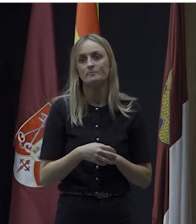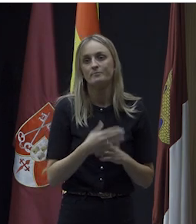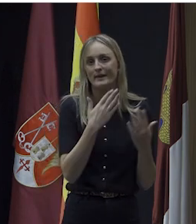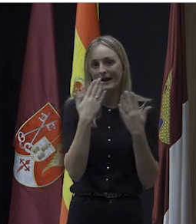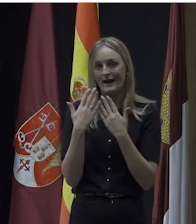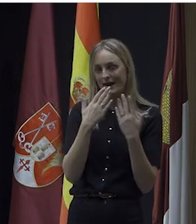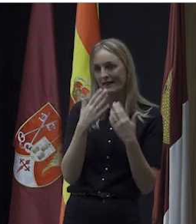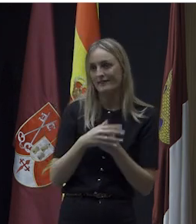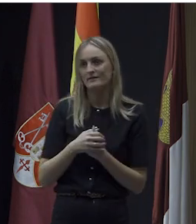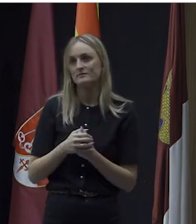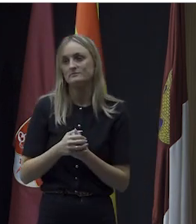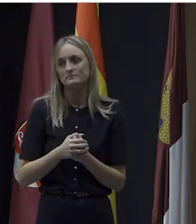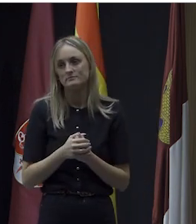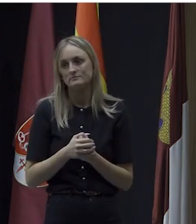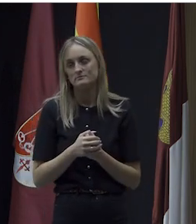Gracias.